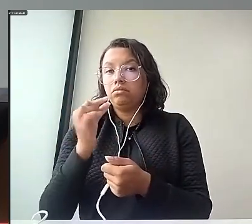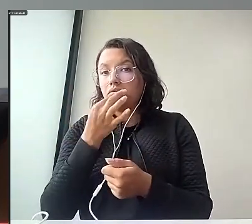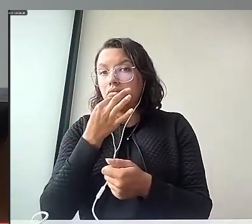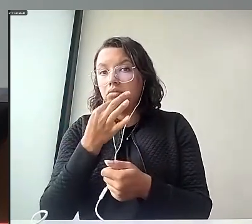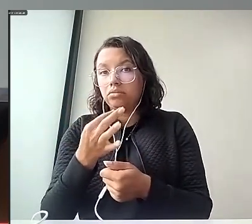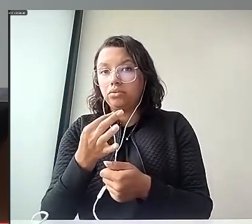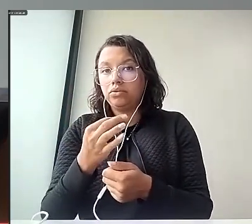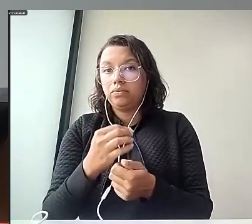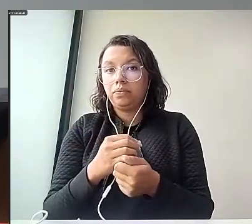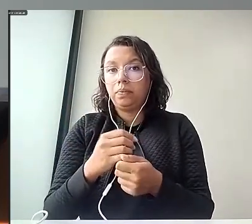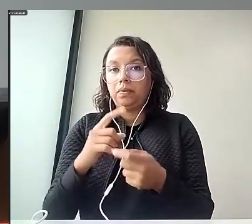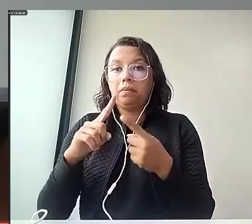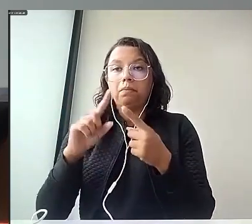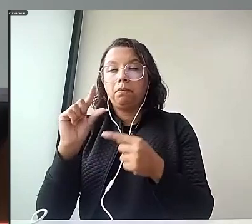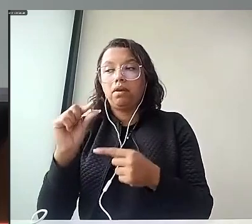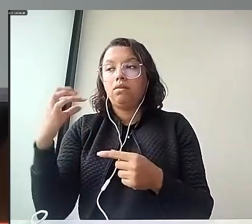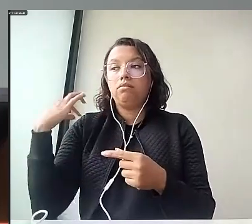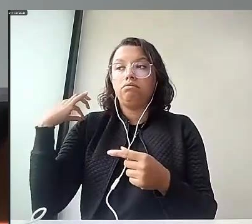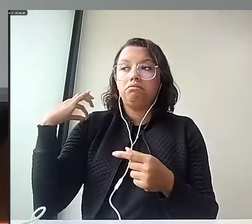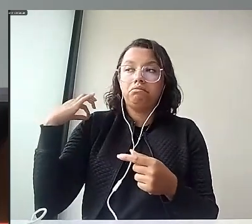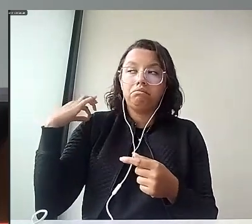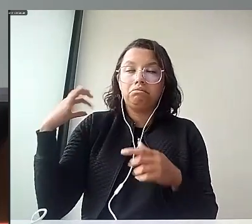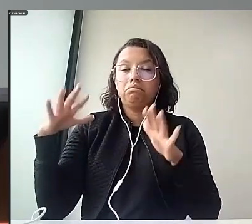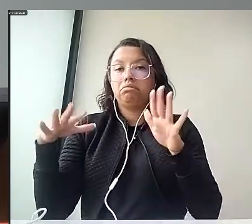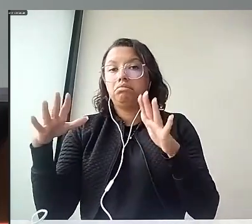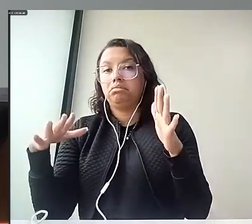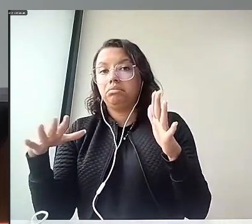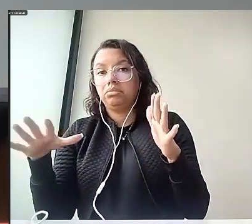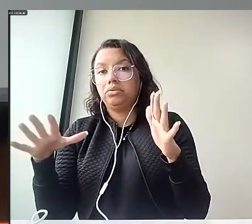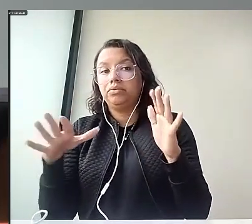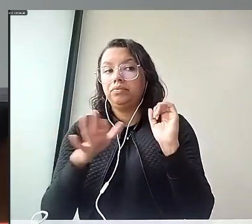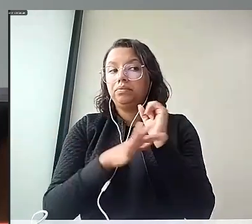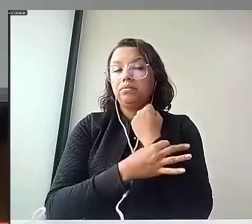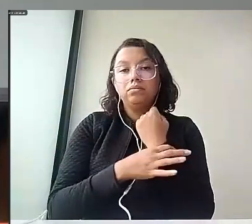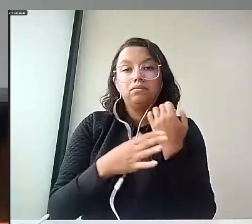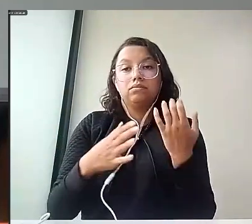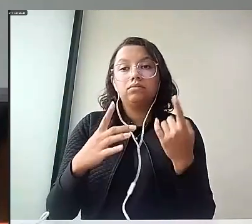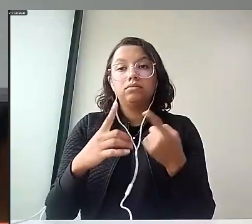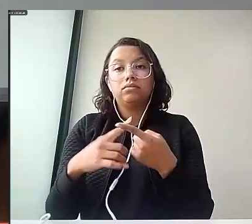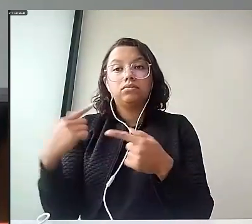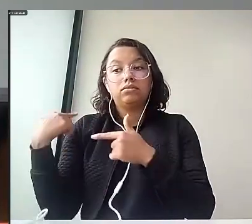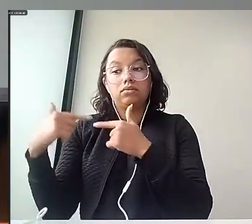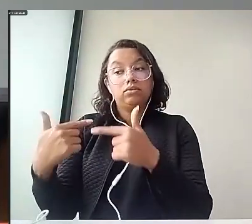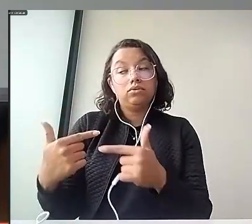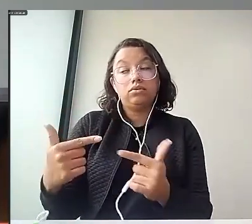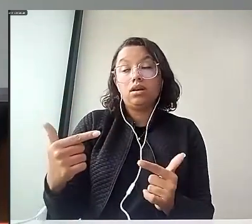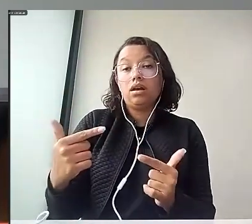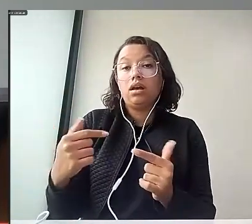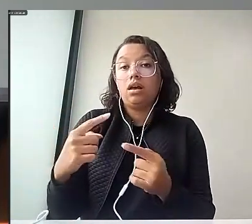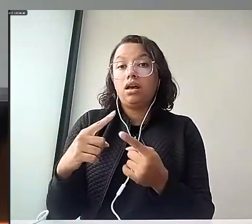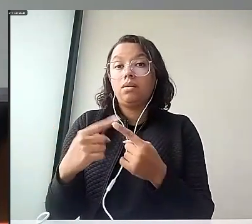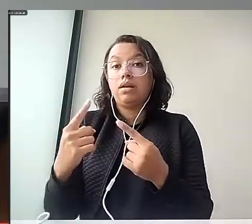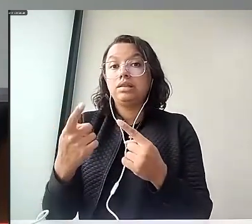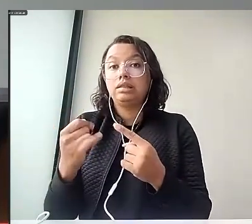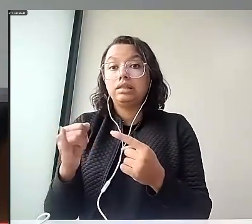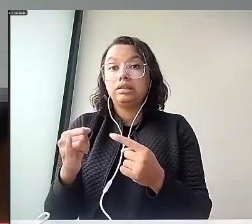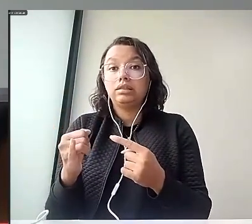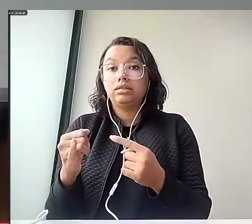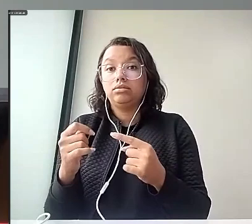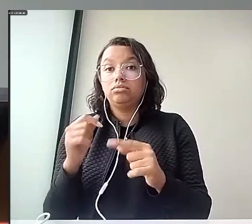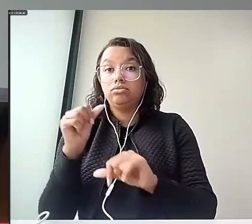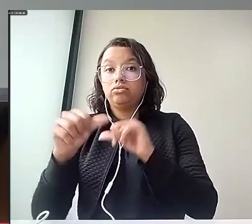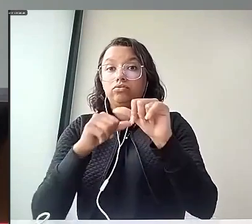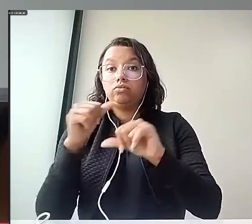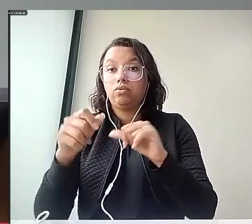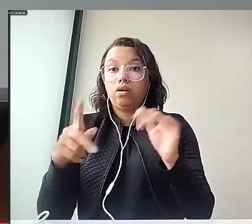menos voluntarista, más o menos conservadora, pero se convirtieron en algo